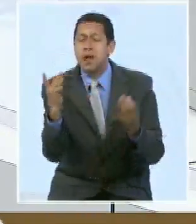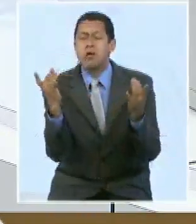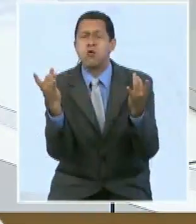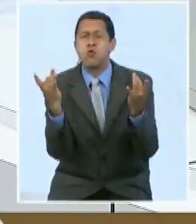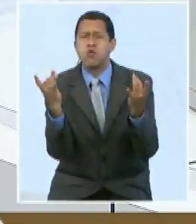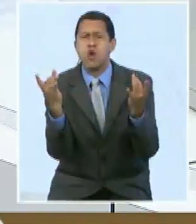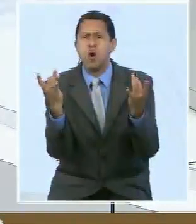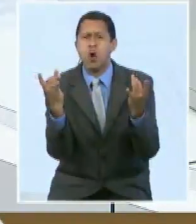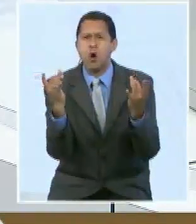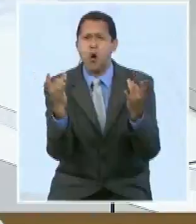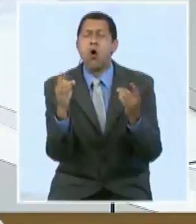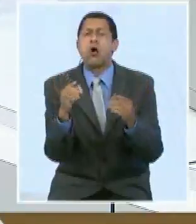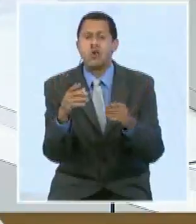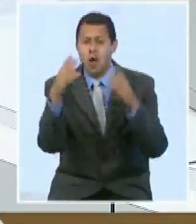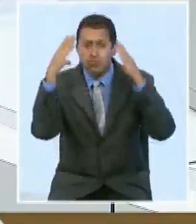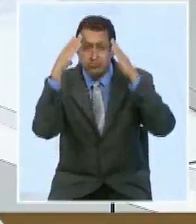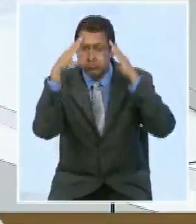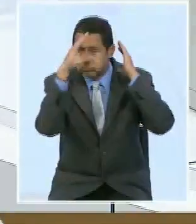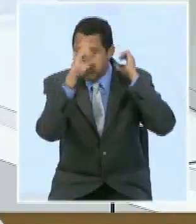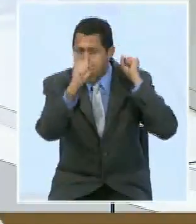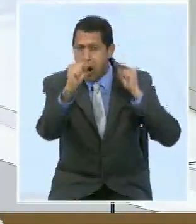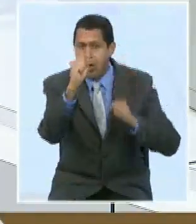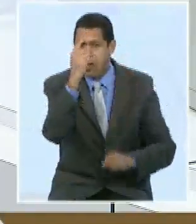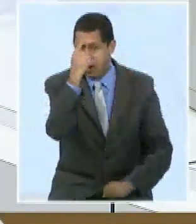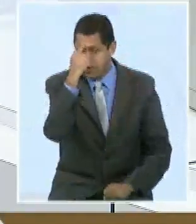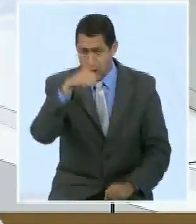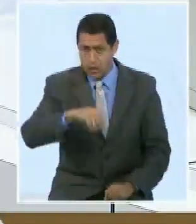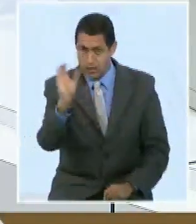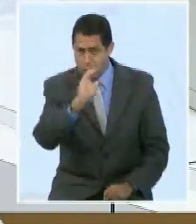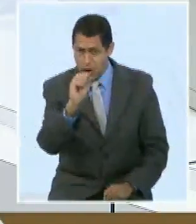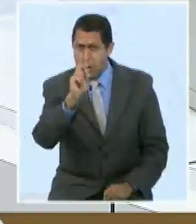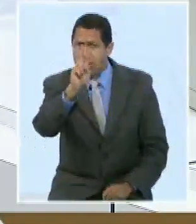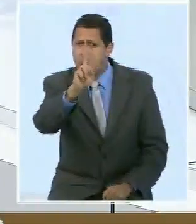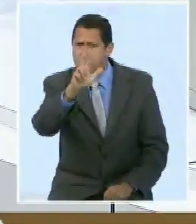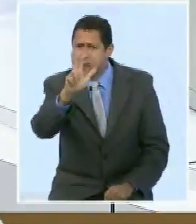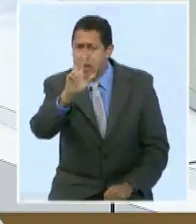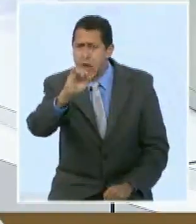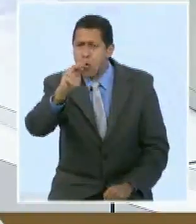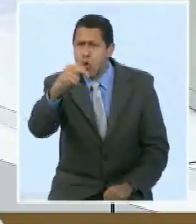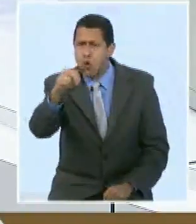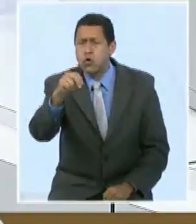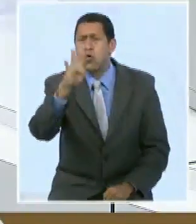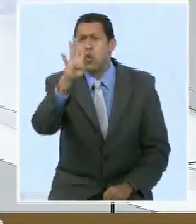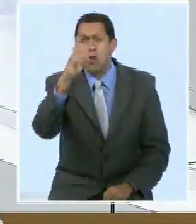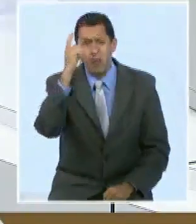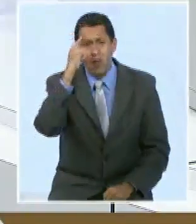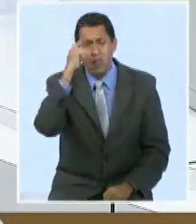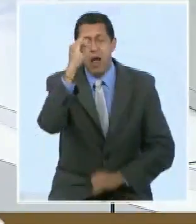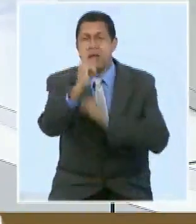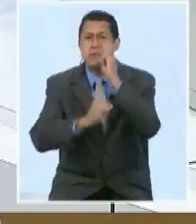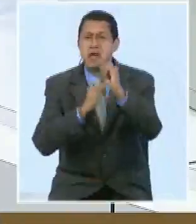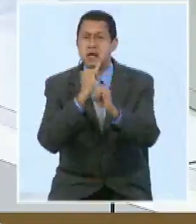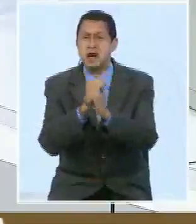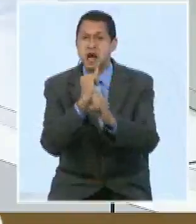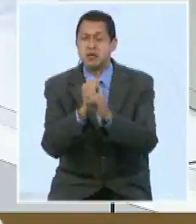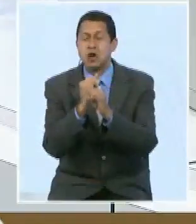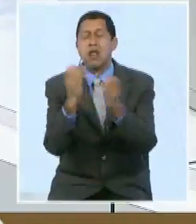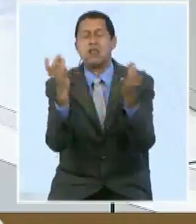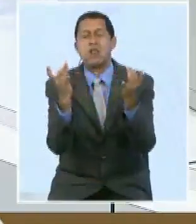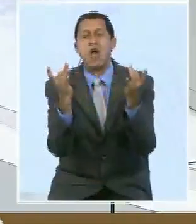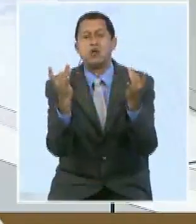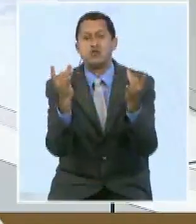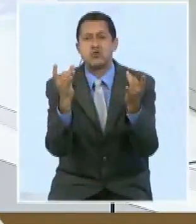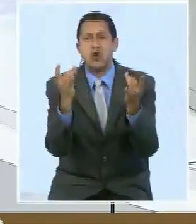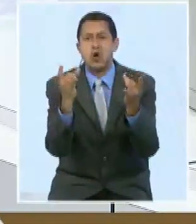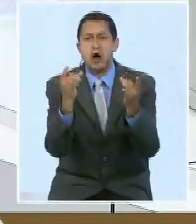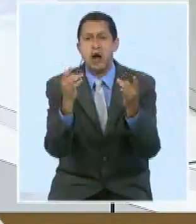sede de la embajada de la india en caracas va a celebrar el próximo 23 de junio el cuarto día internacional de la disciplina en la sede